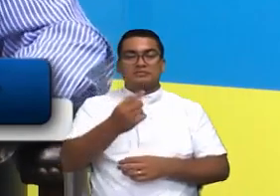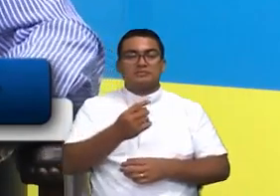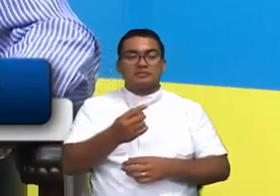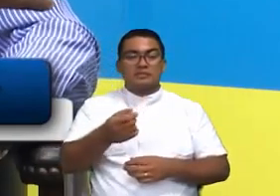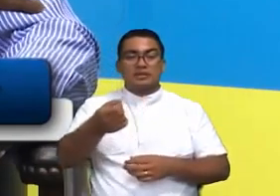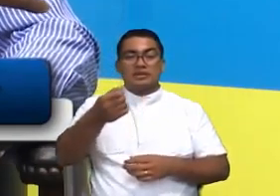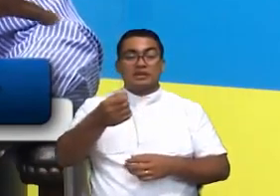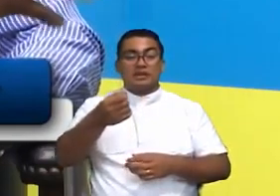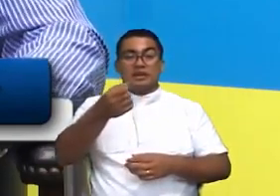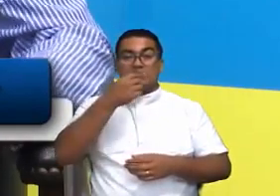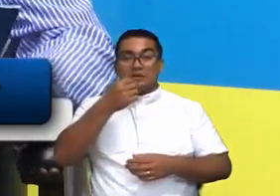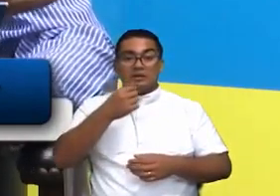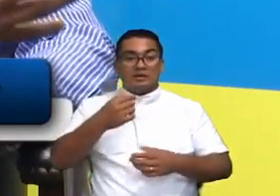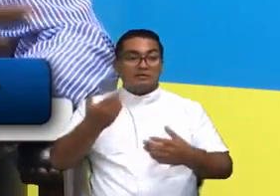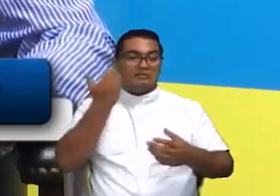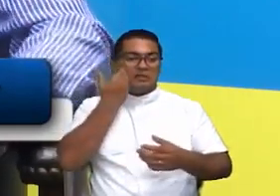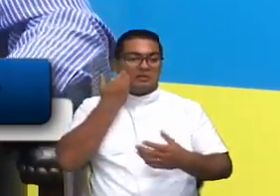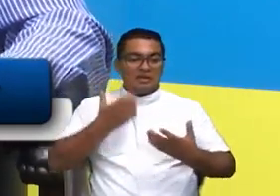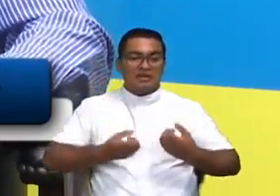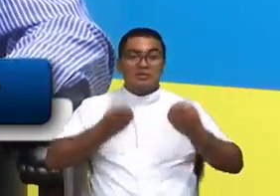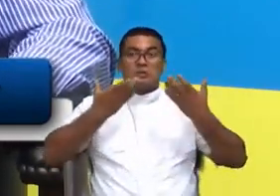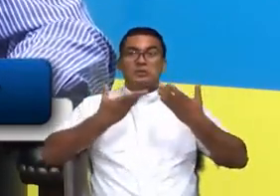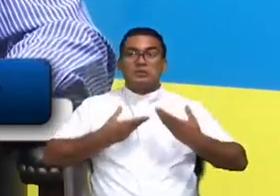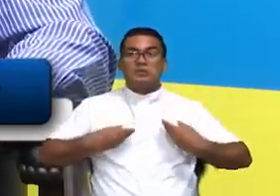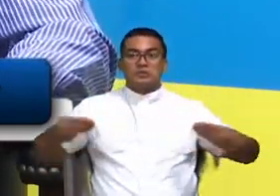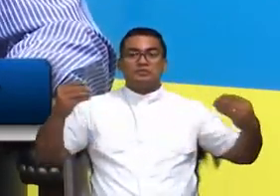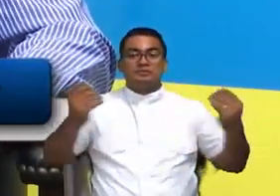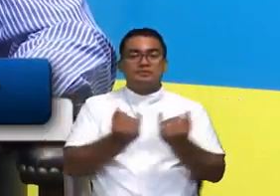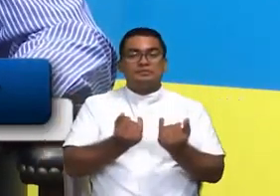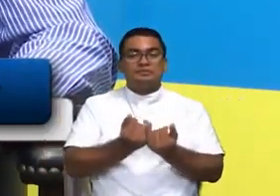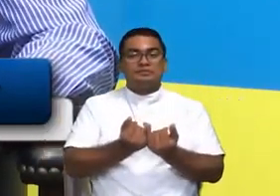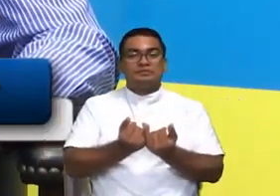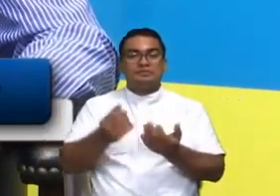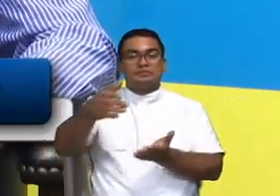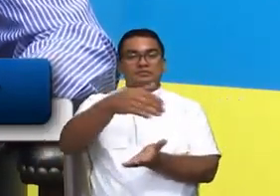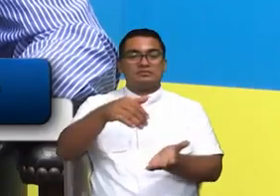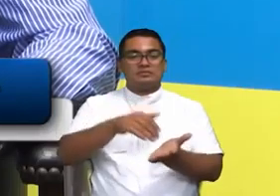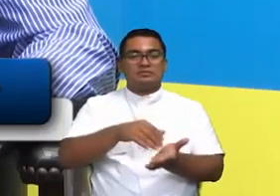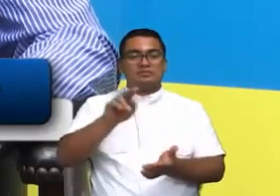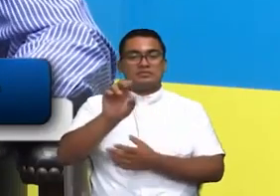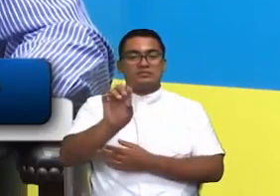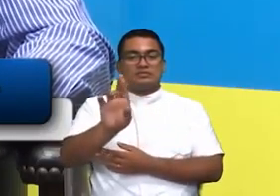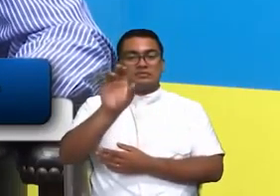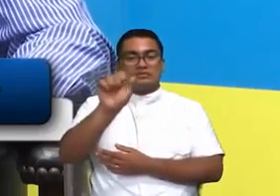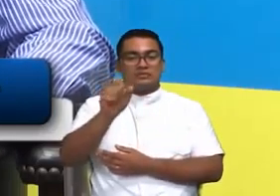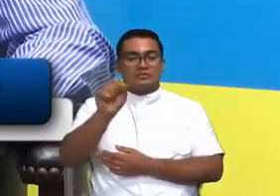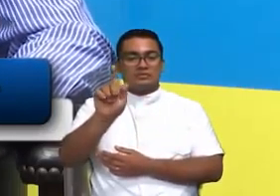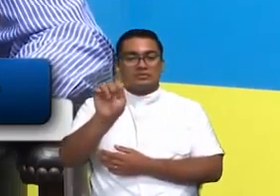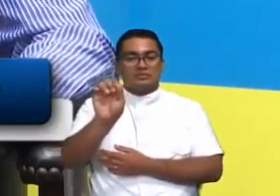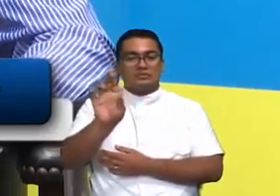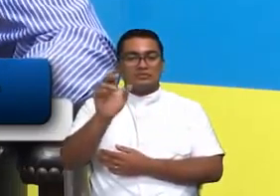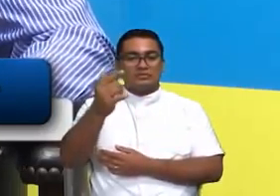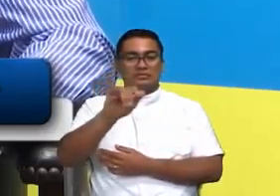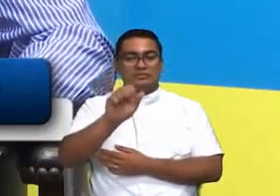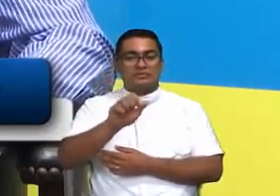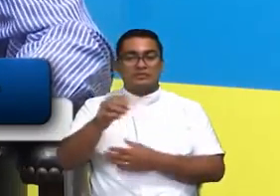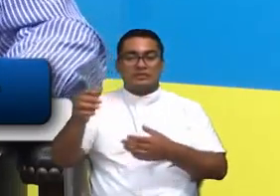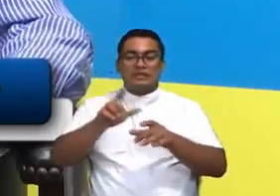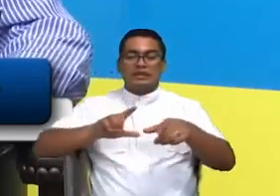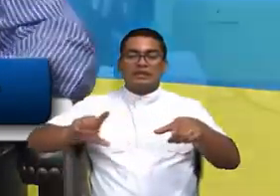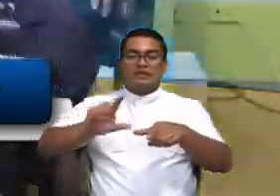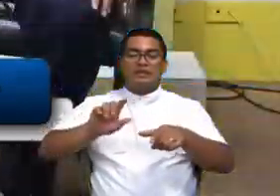pues, de enfermedades como el cáncer, que es lo que hacen en el Centro de Radiología Nora Astorga, que está ubicado aquí por Mejapa.